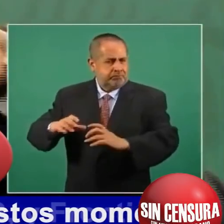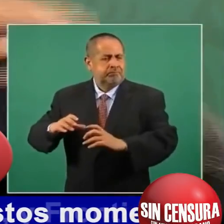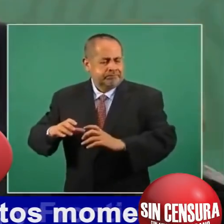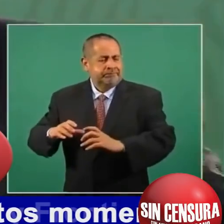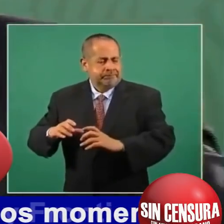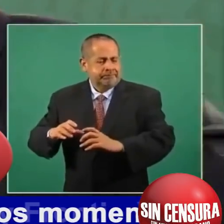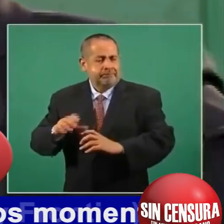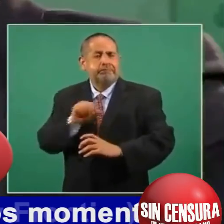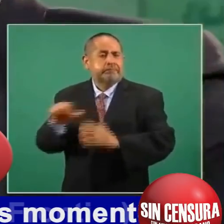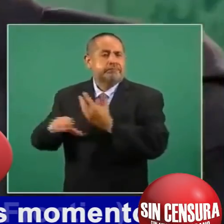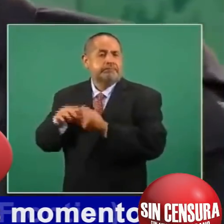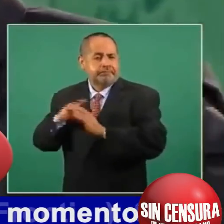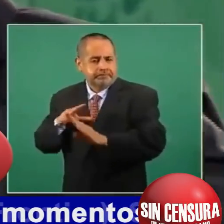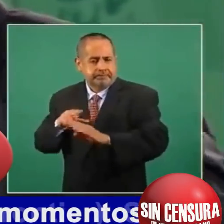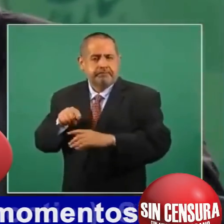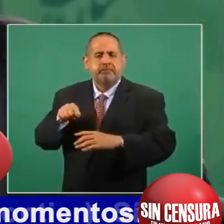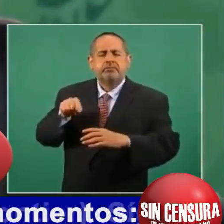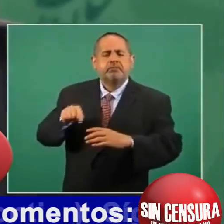Si